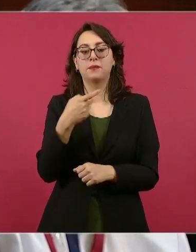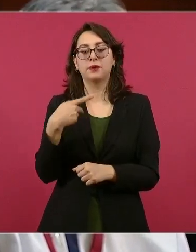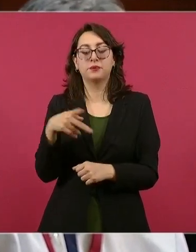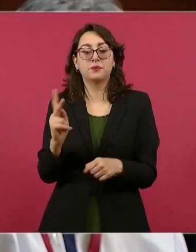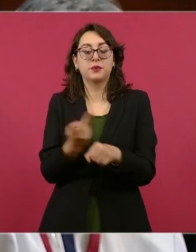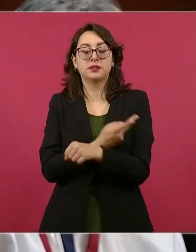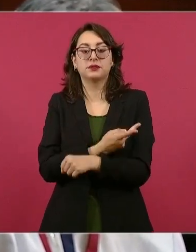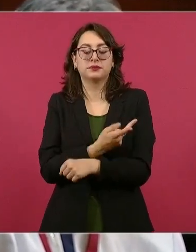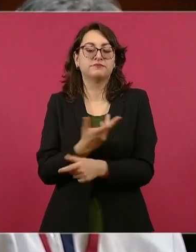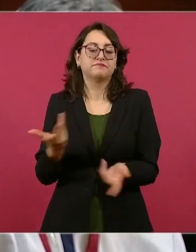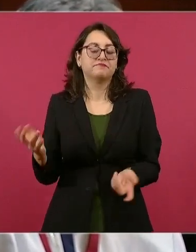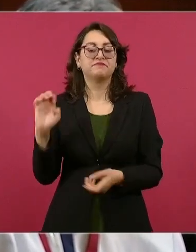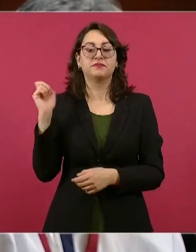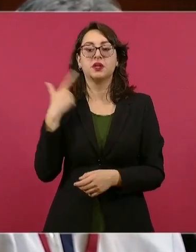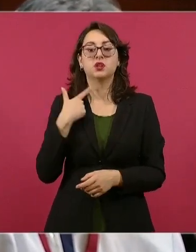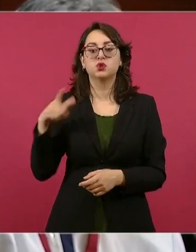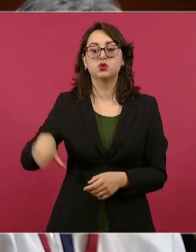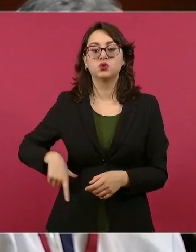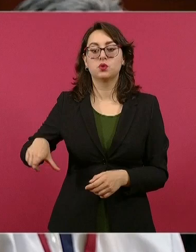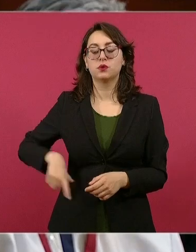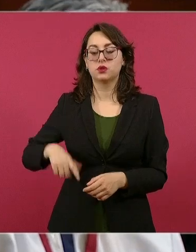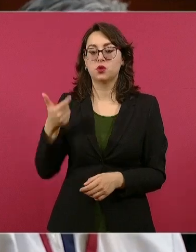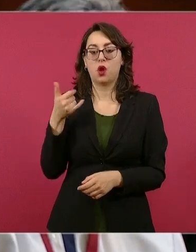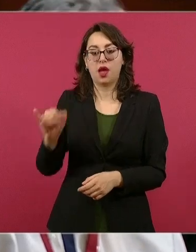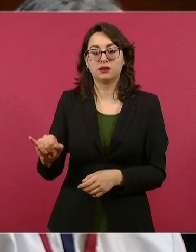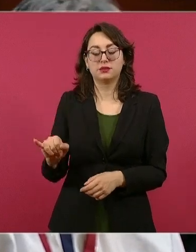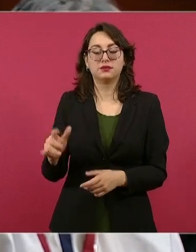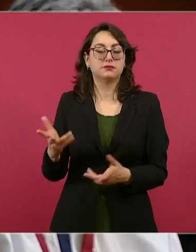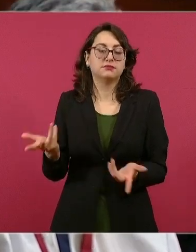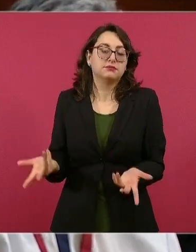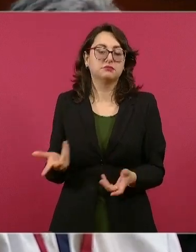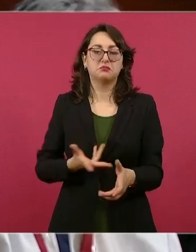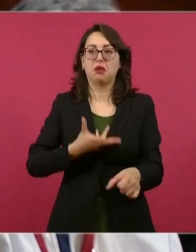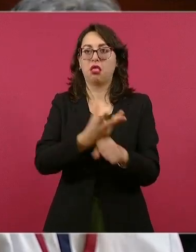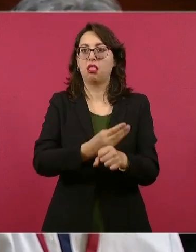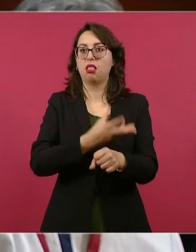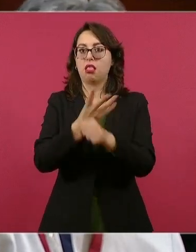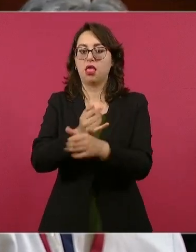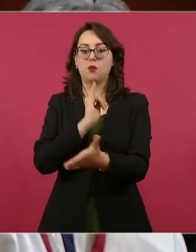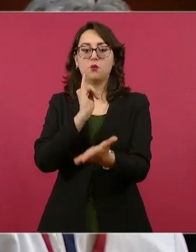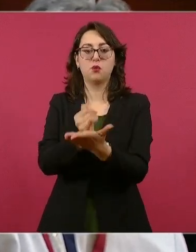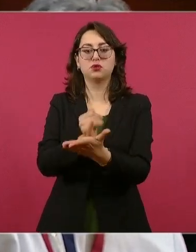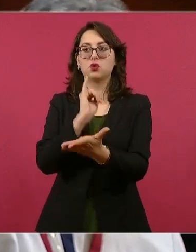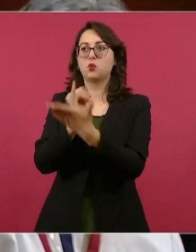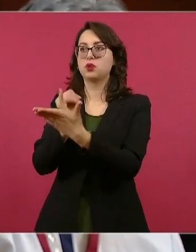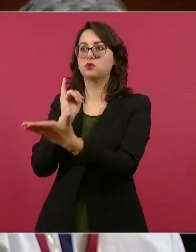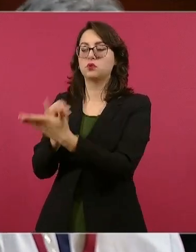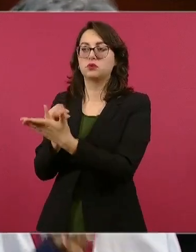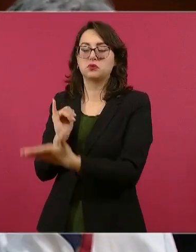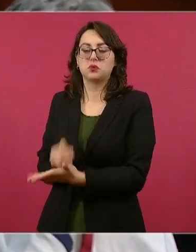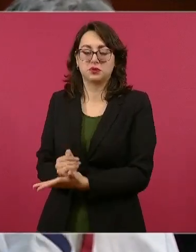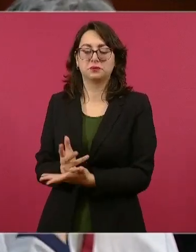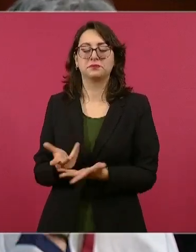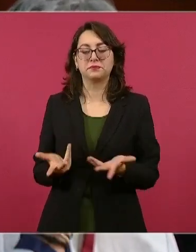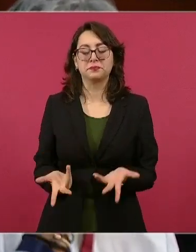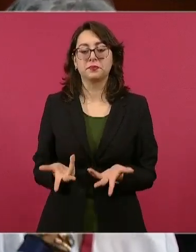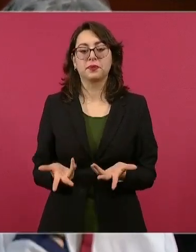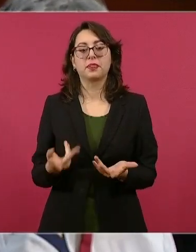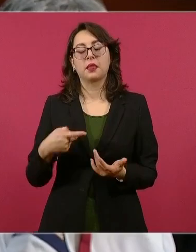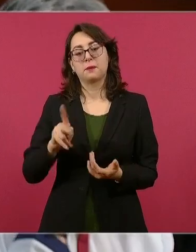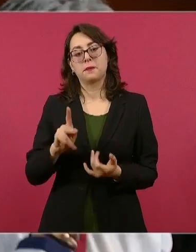ya ha implementado a los que deben de pagar y de pagar más. Y ya para finalizar, presidente, hay un caso, el día de ayer usted